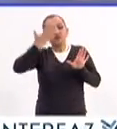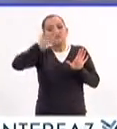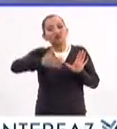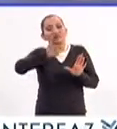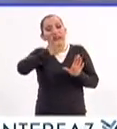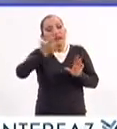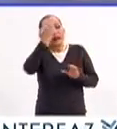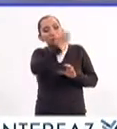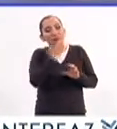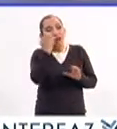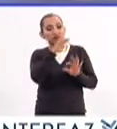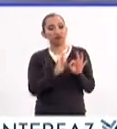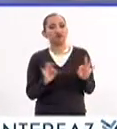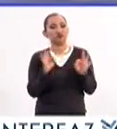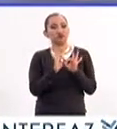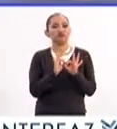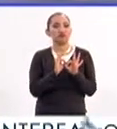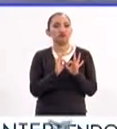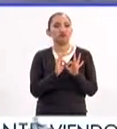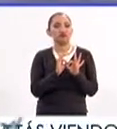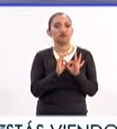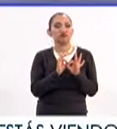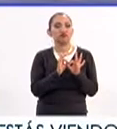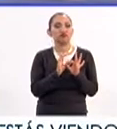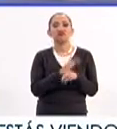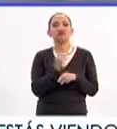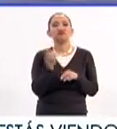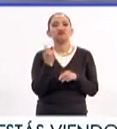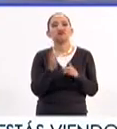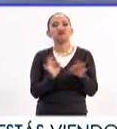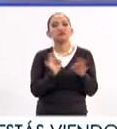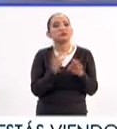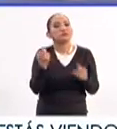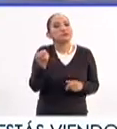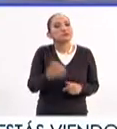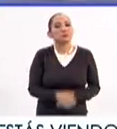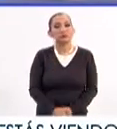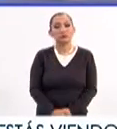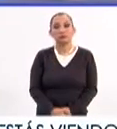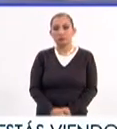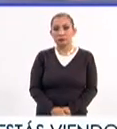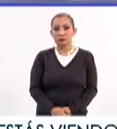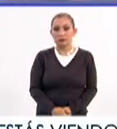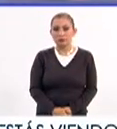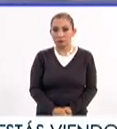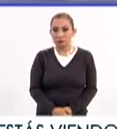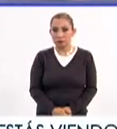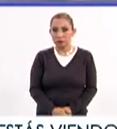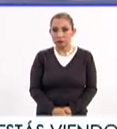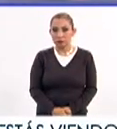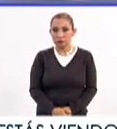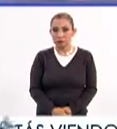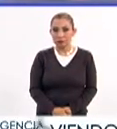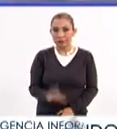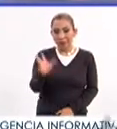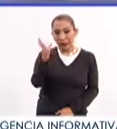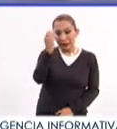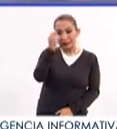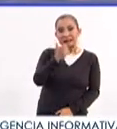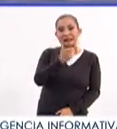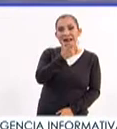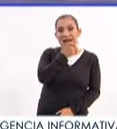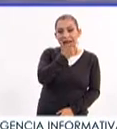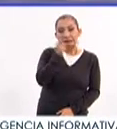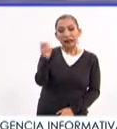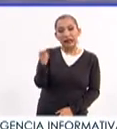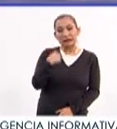inglés, la evaluación es fundamental. ¿Por qué es tan importante, maestra? Bueno, el aprendizaje del idioma inglés